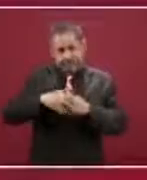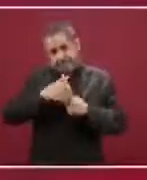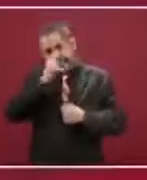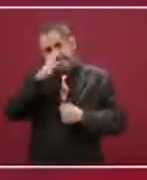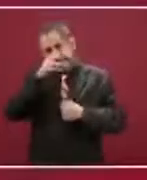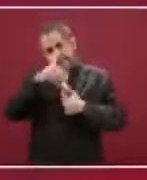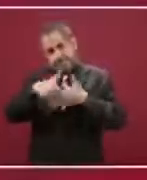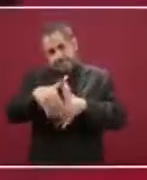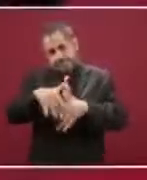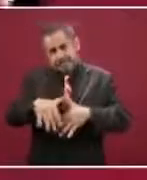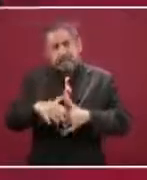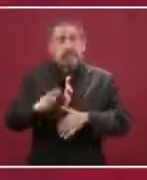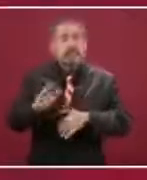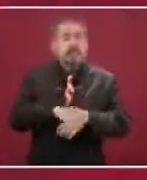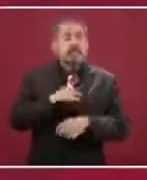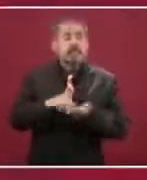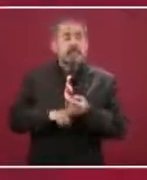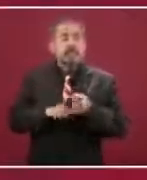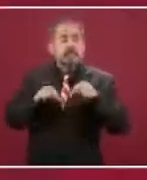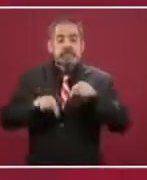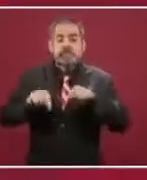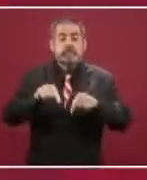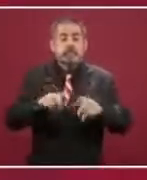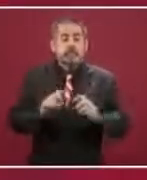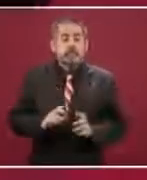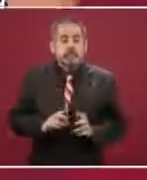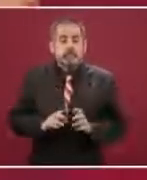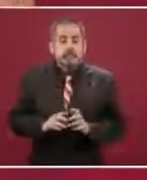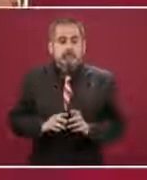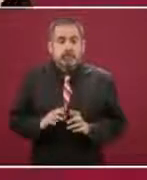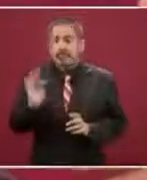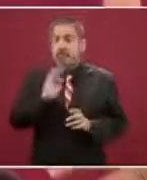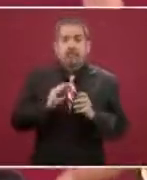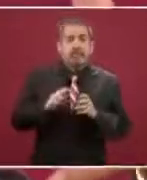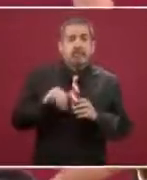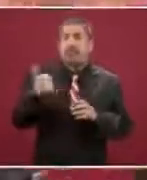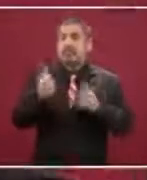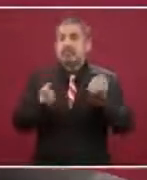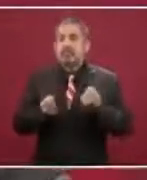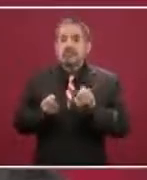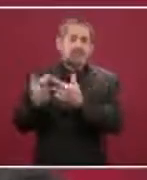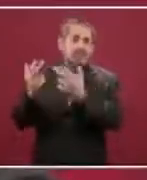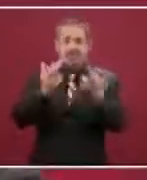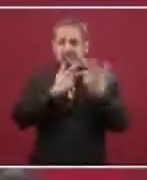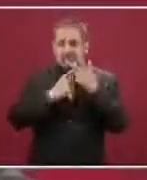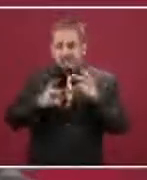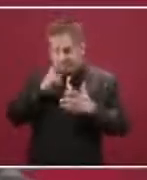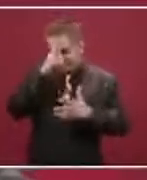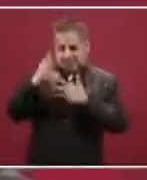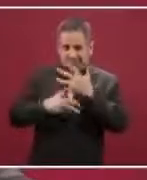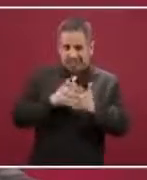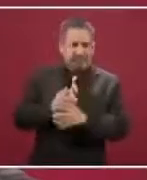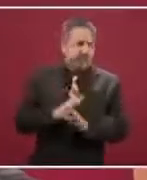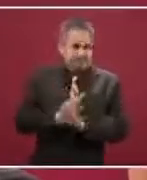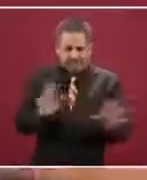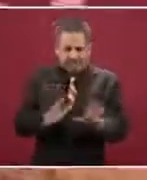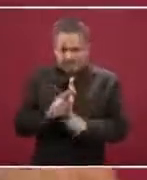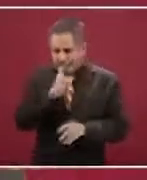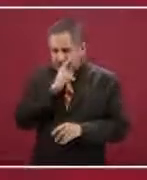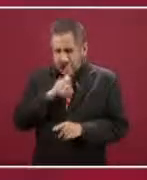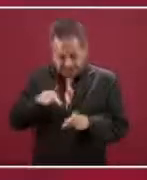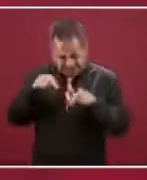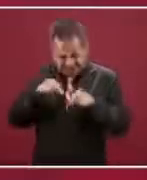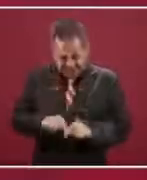porque las manifestaciones podían desbordarse y podía haber violencia. Y